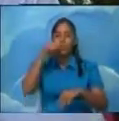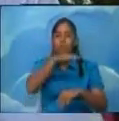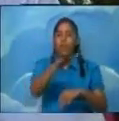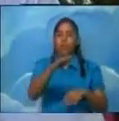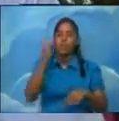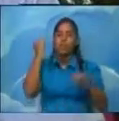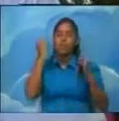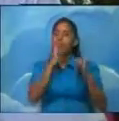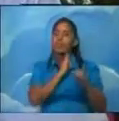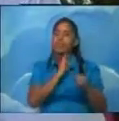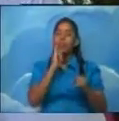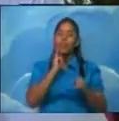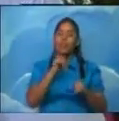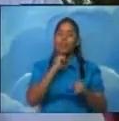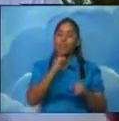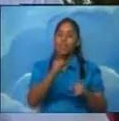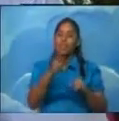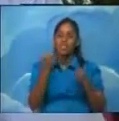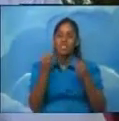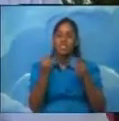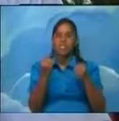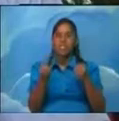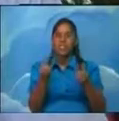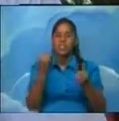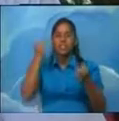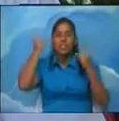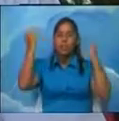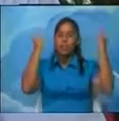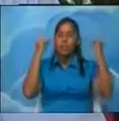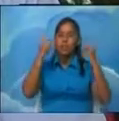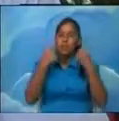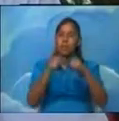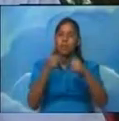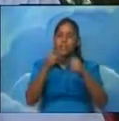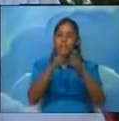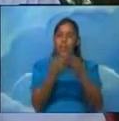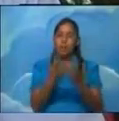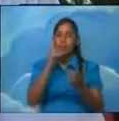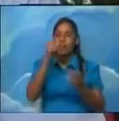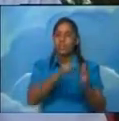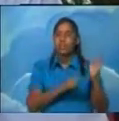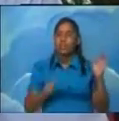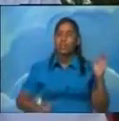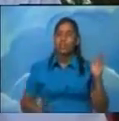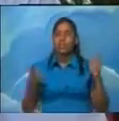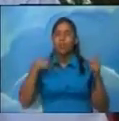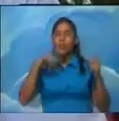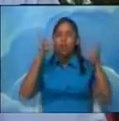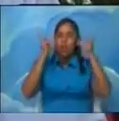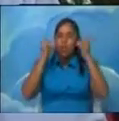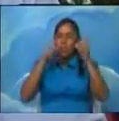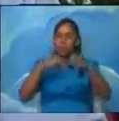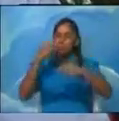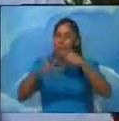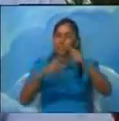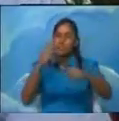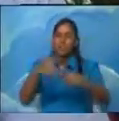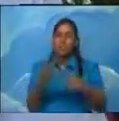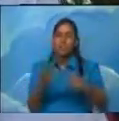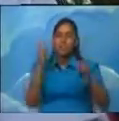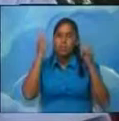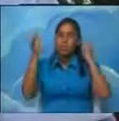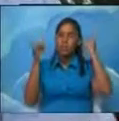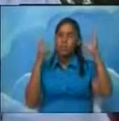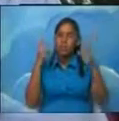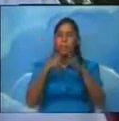tan inteligente? Porque pone en práctica la palabra del Señor. Hemos oído noticias, hermano, día tras día, que inventaron